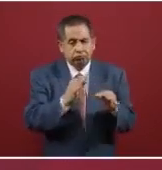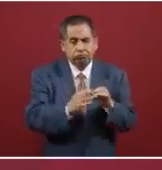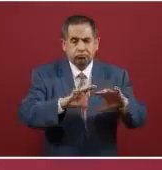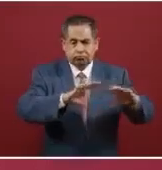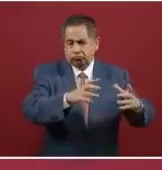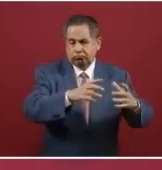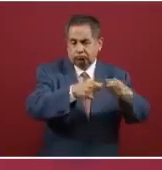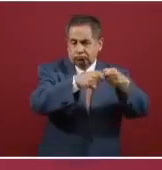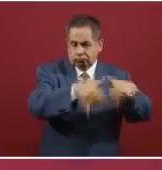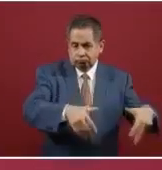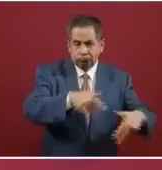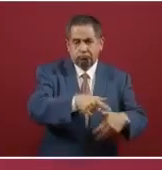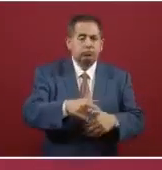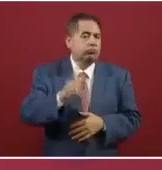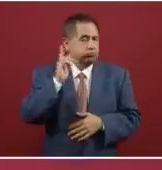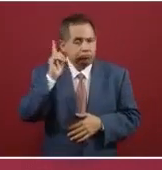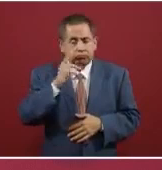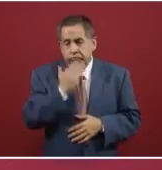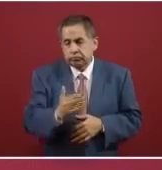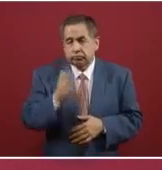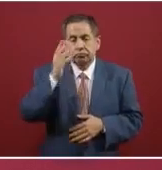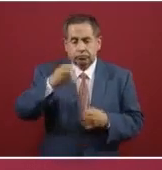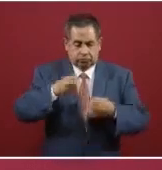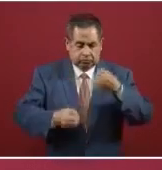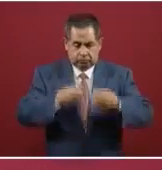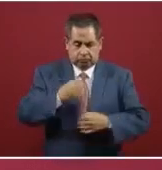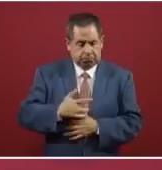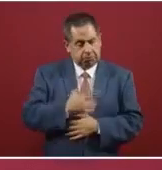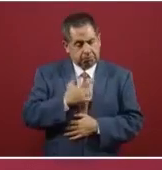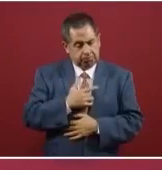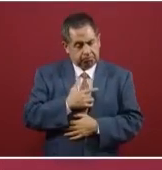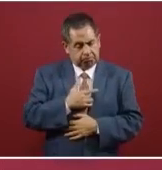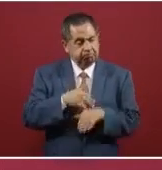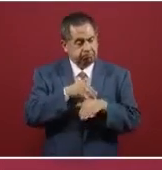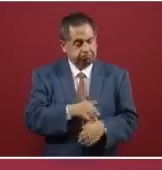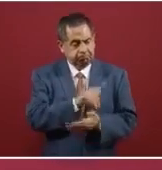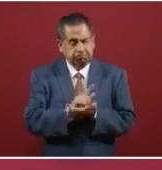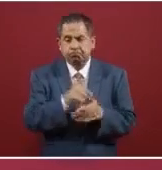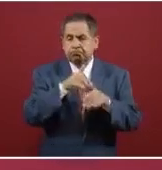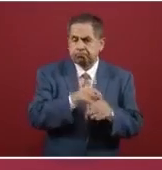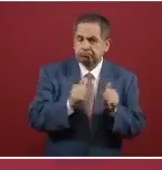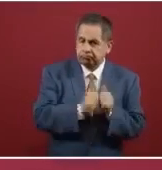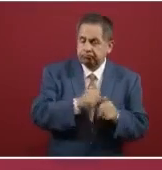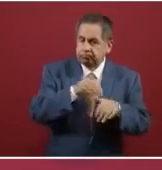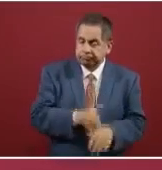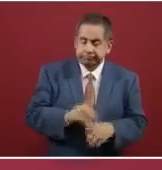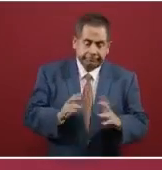que los jueces actúen con apego a la ley,